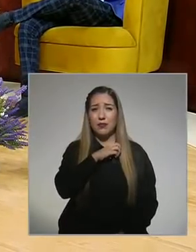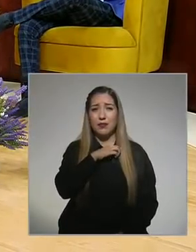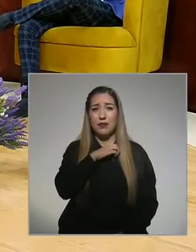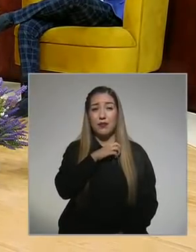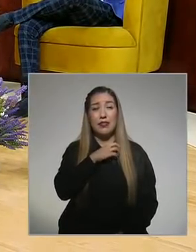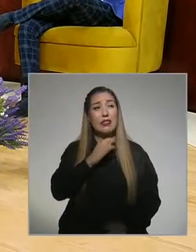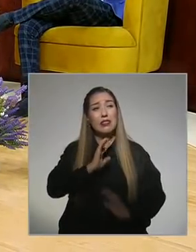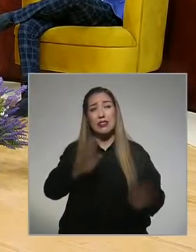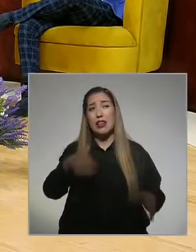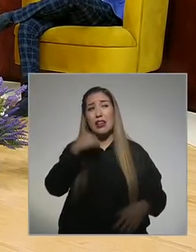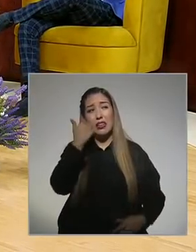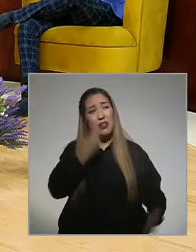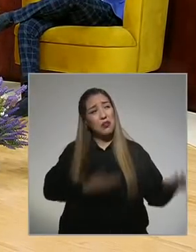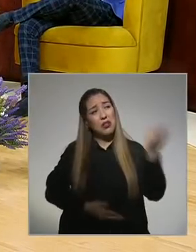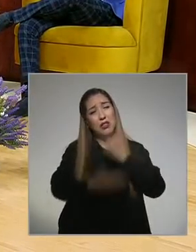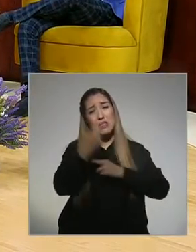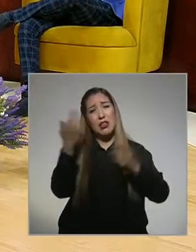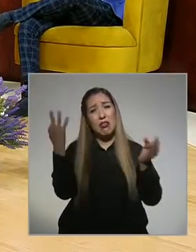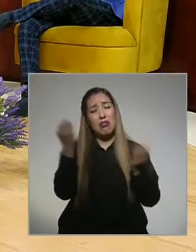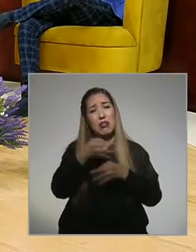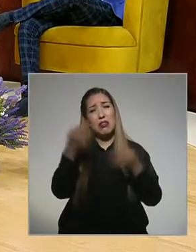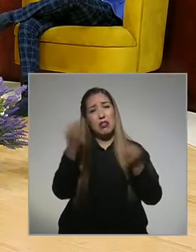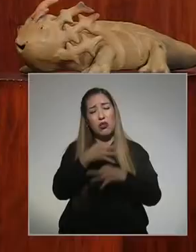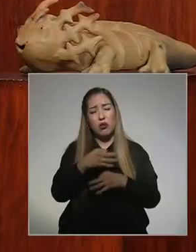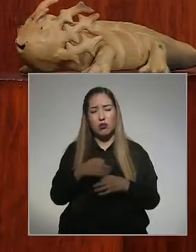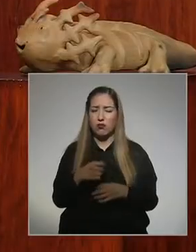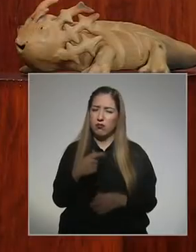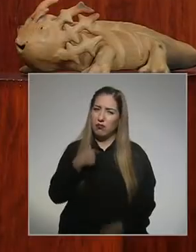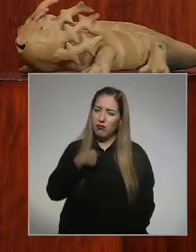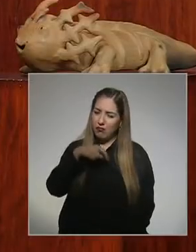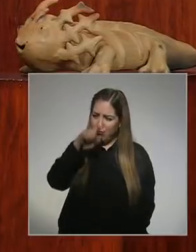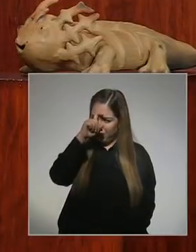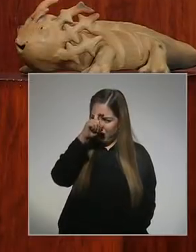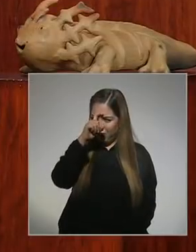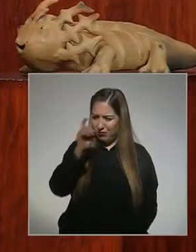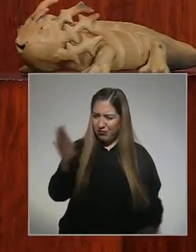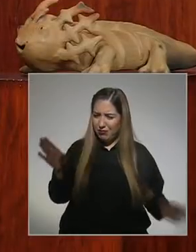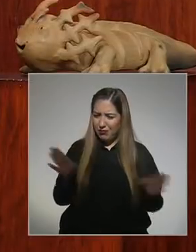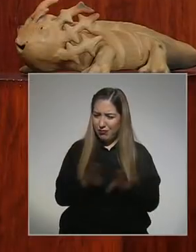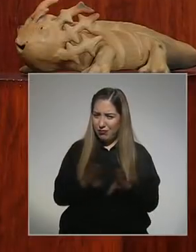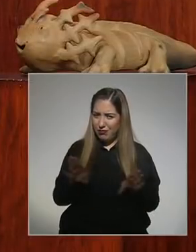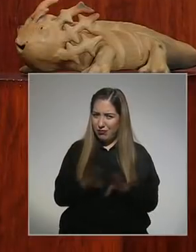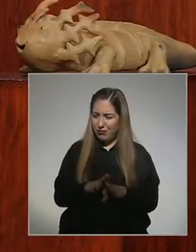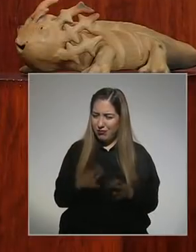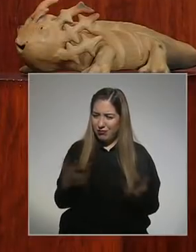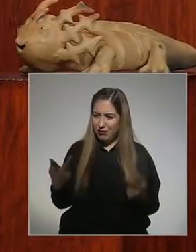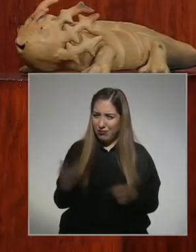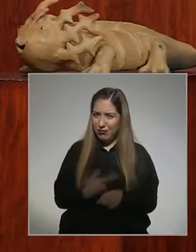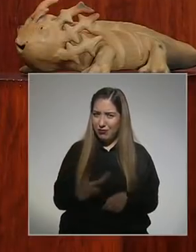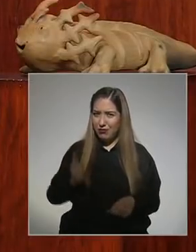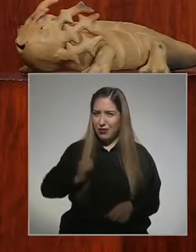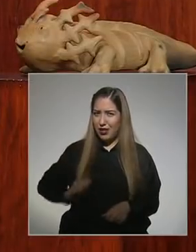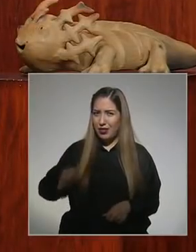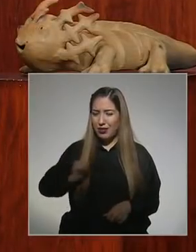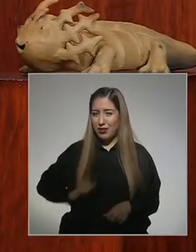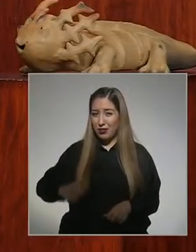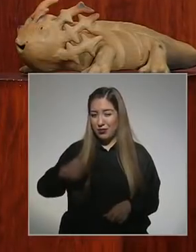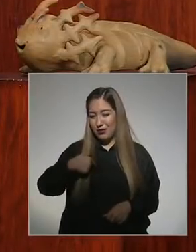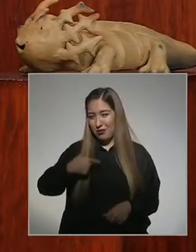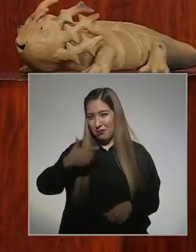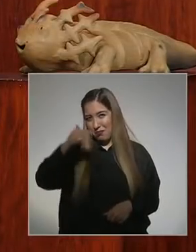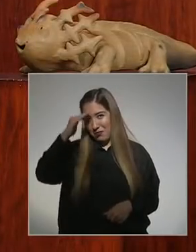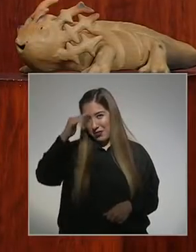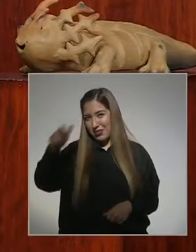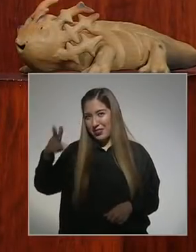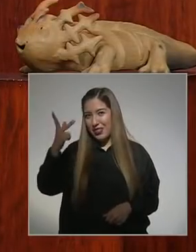TikTok. ¿No? Entonces yo me quedé pensando, dije, ¿qué está pasando aquí? En mis tiempos era la televisión, ¿no? Por ejemplo. Es